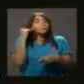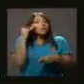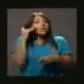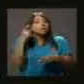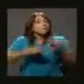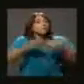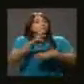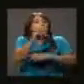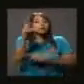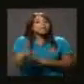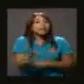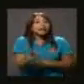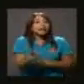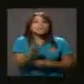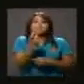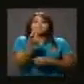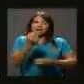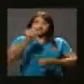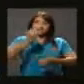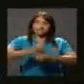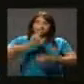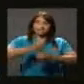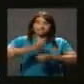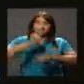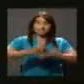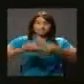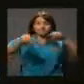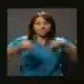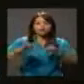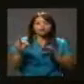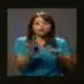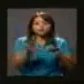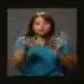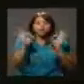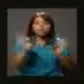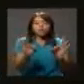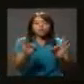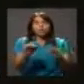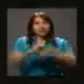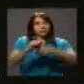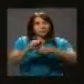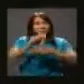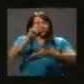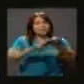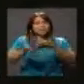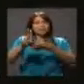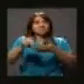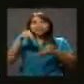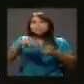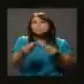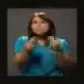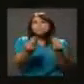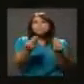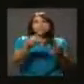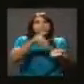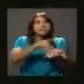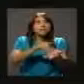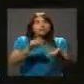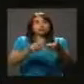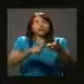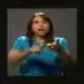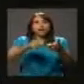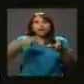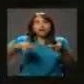la falta de mano de obra capacitada universitariamente en turismo. Bueno, estamos llenos de médicos, de abogados, de periodistas,